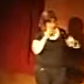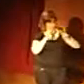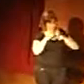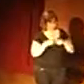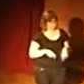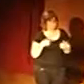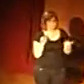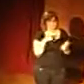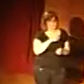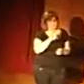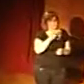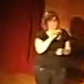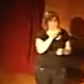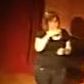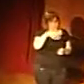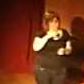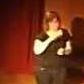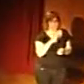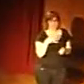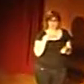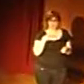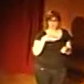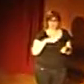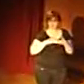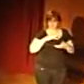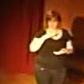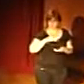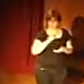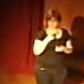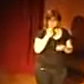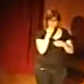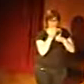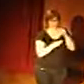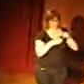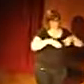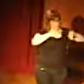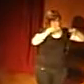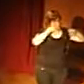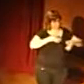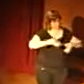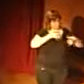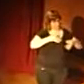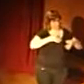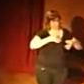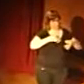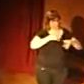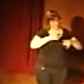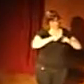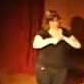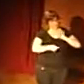villamil es capaz también utiliza el monumento un monumento real para